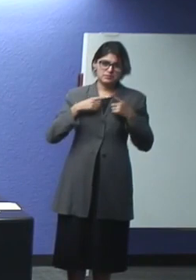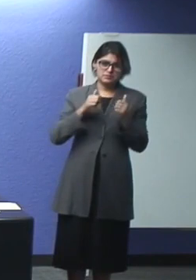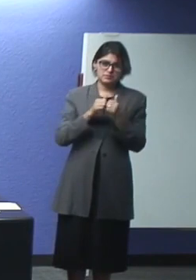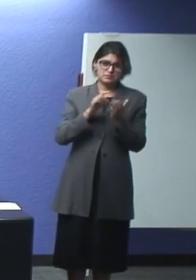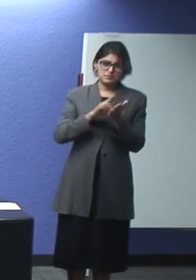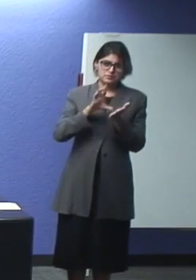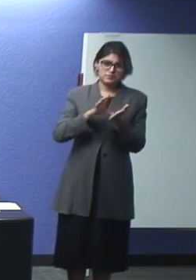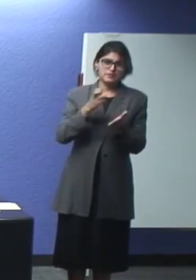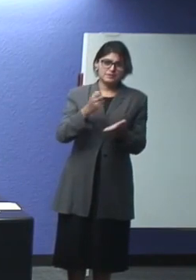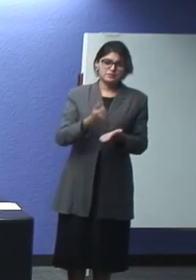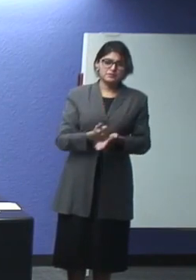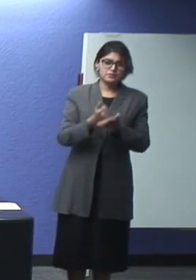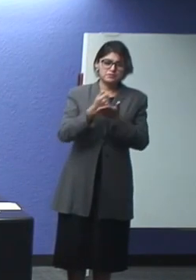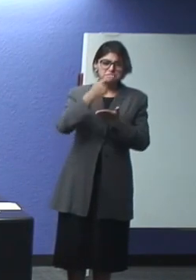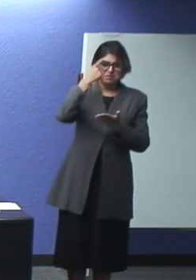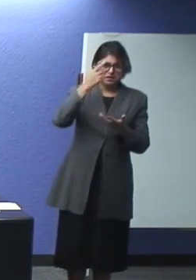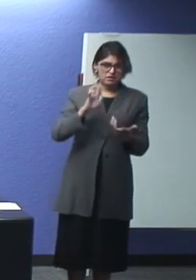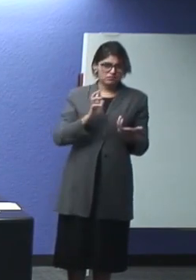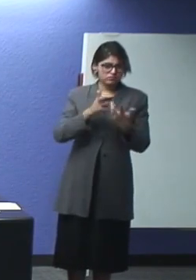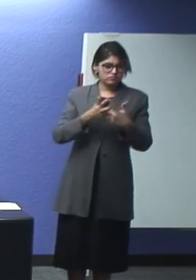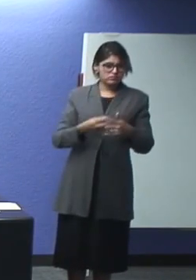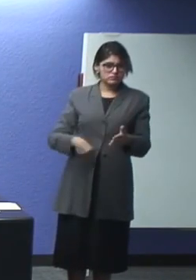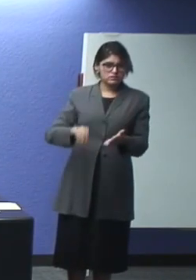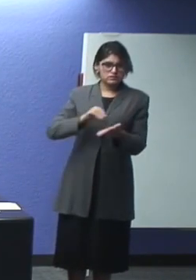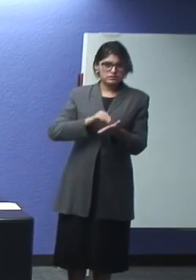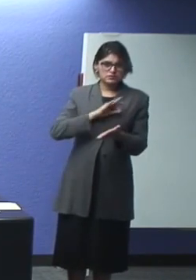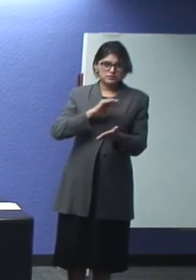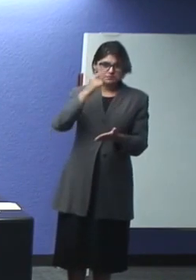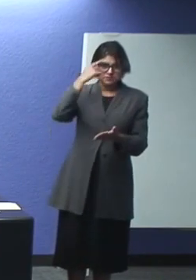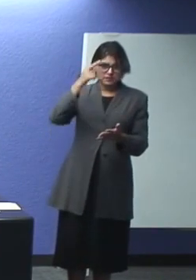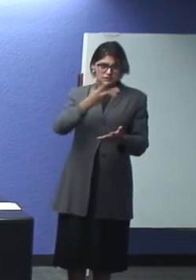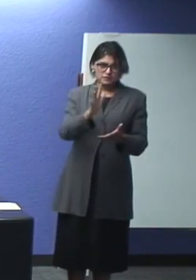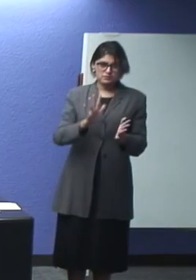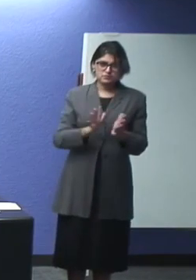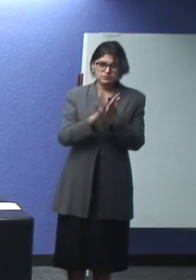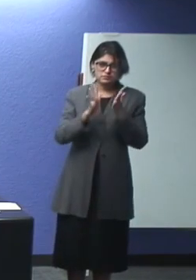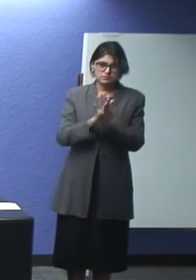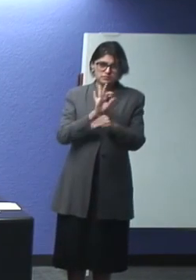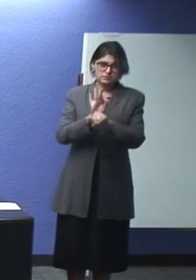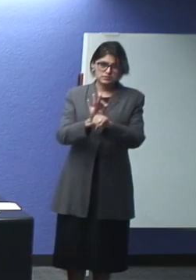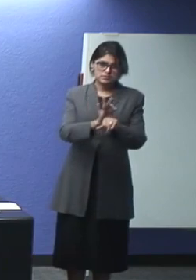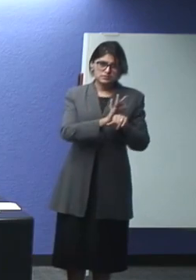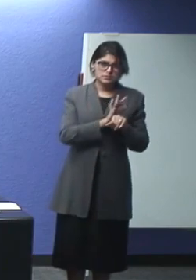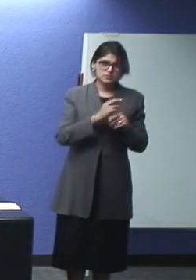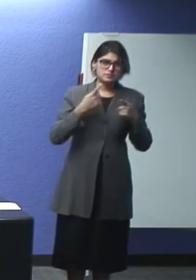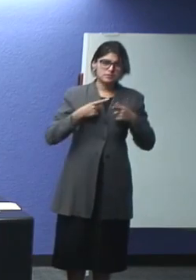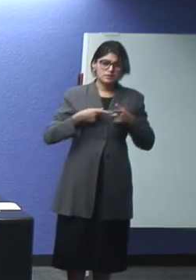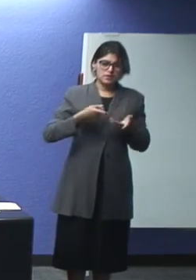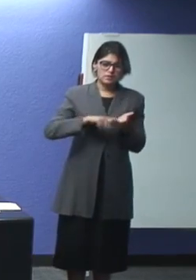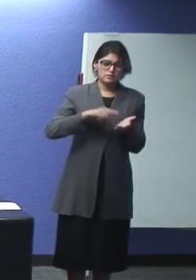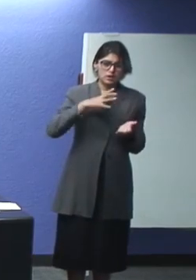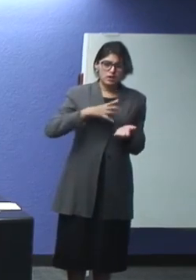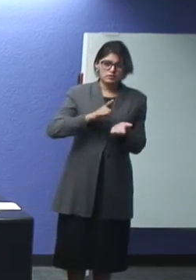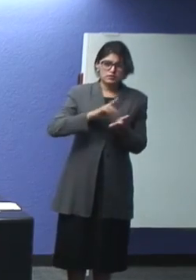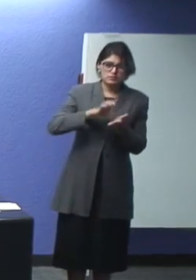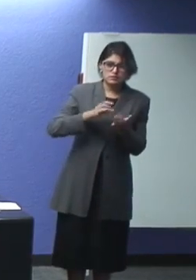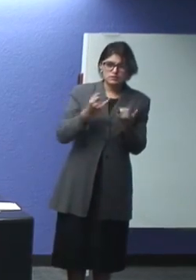herramientas para poder implementarlo y que realmente exista esa participación directa. Son las personas con discapacidad, con diversidades